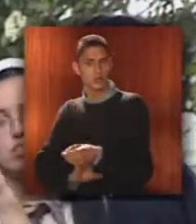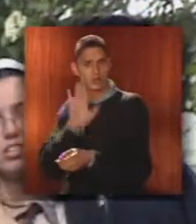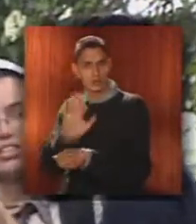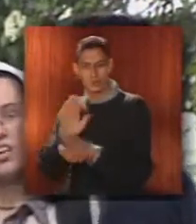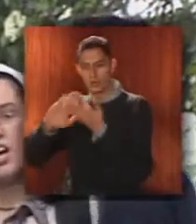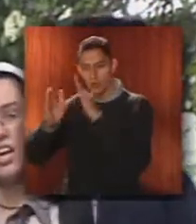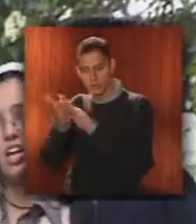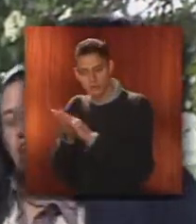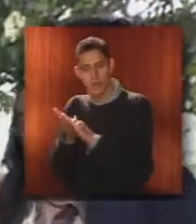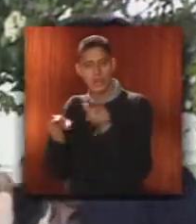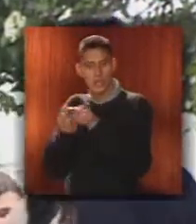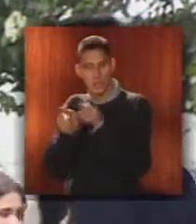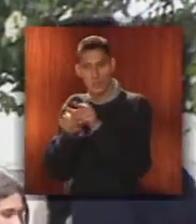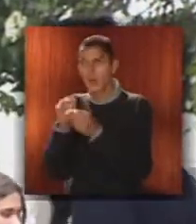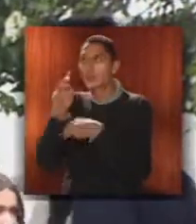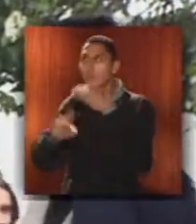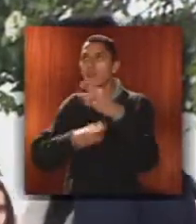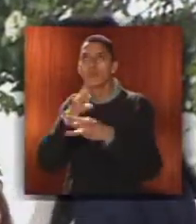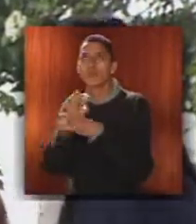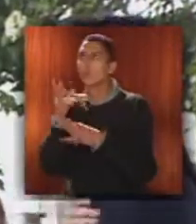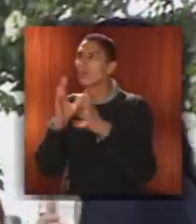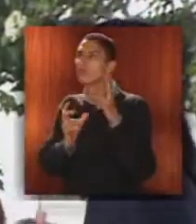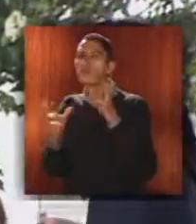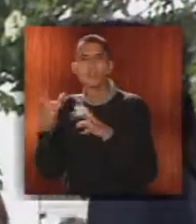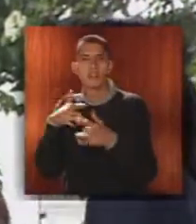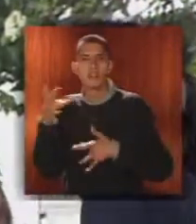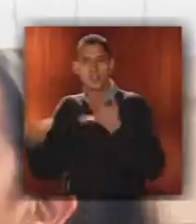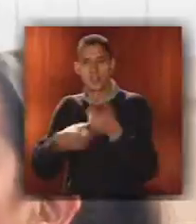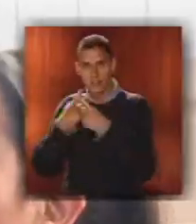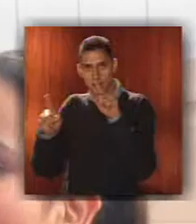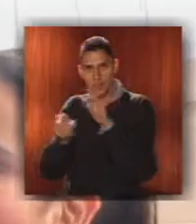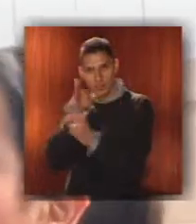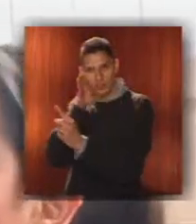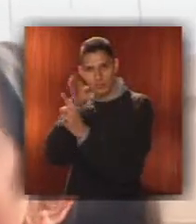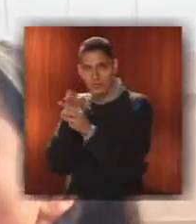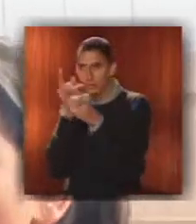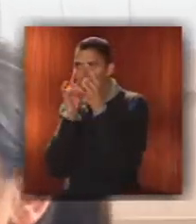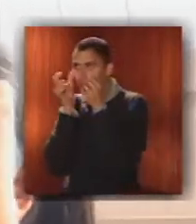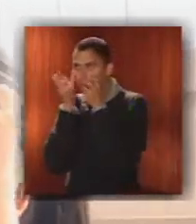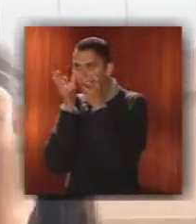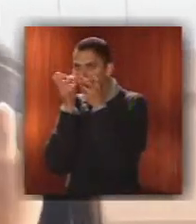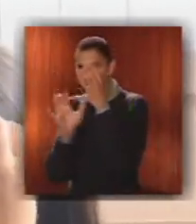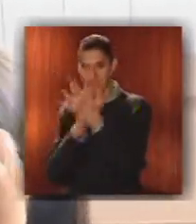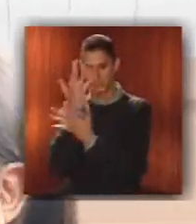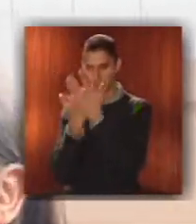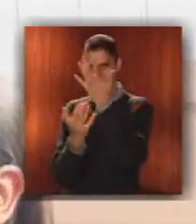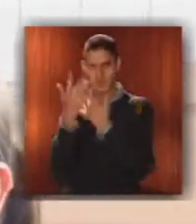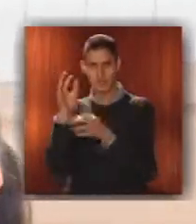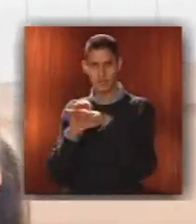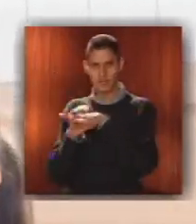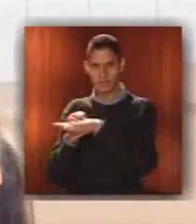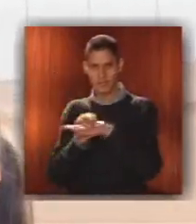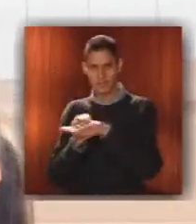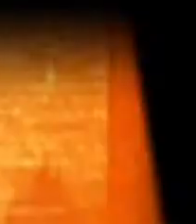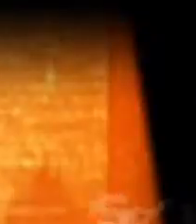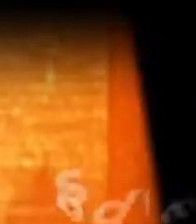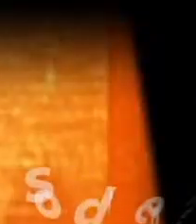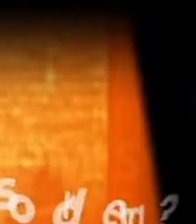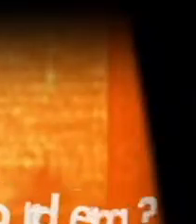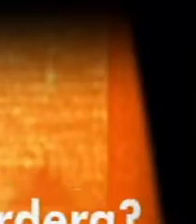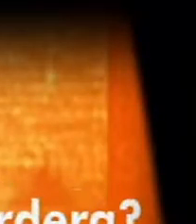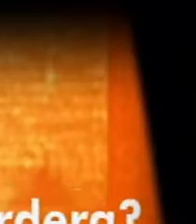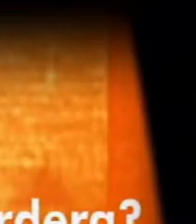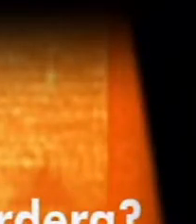ser de un grupo de personas que comparten una percepción del mundo con un énfasis en el sentido visual y kinestésico.